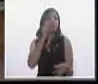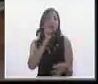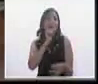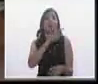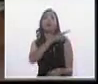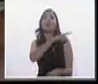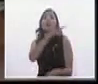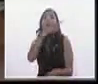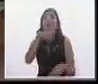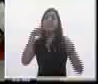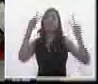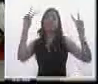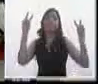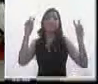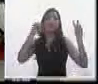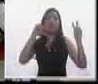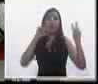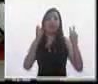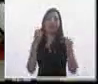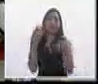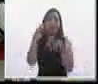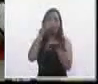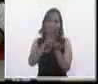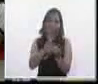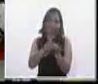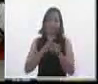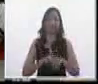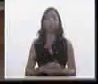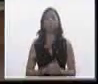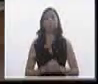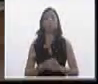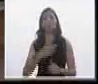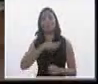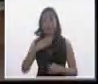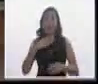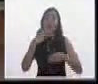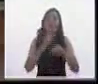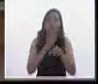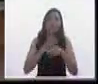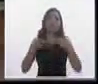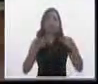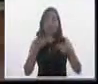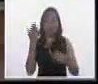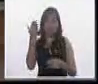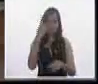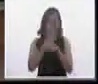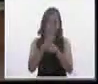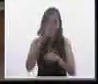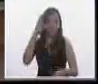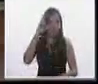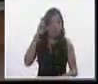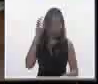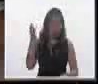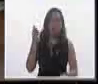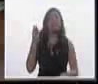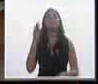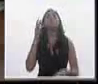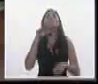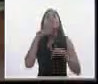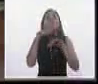no el tema de hoy que es la inclusión Claro que sí Bueno eh A ver empezamos con Rodolfo eh el tema de